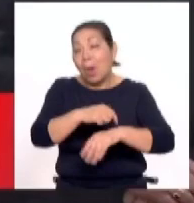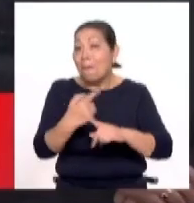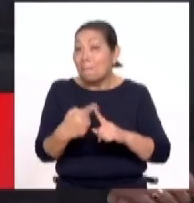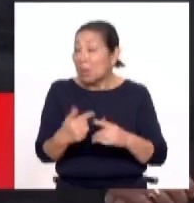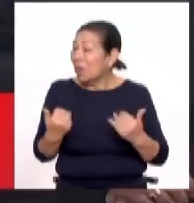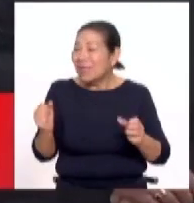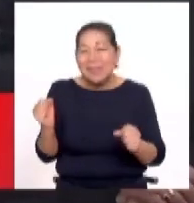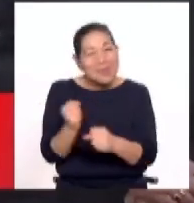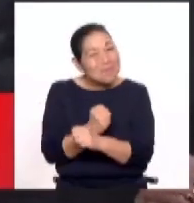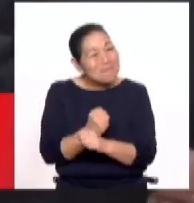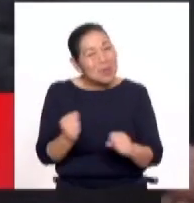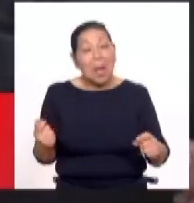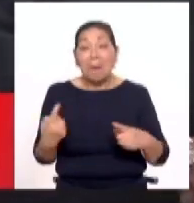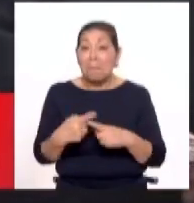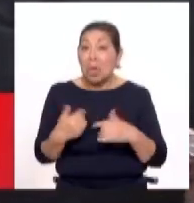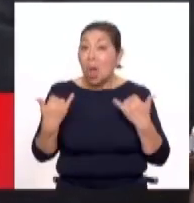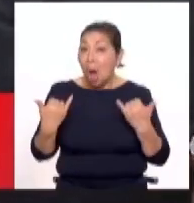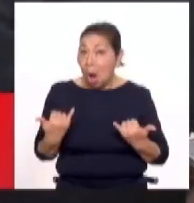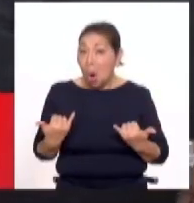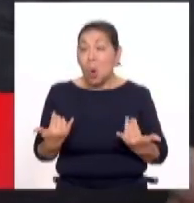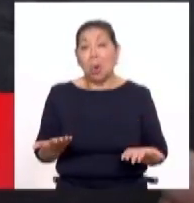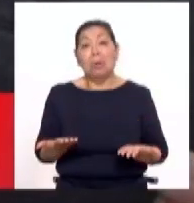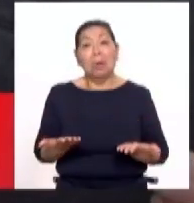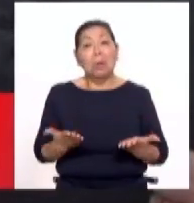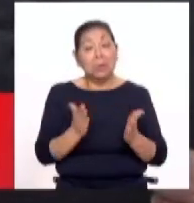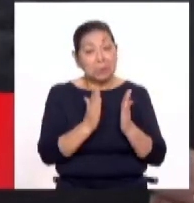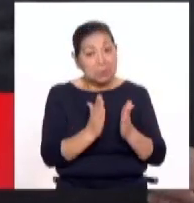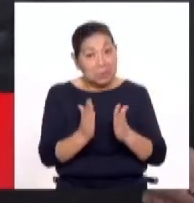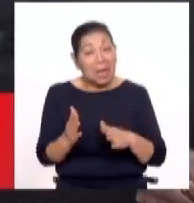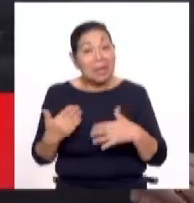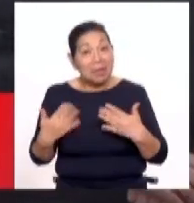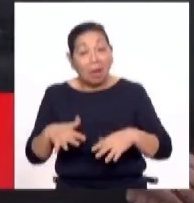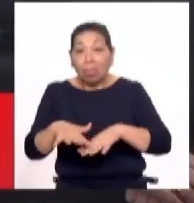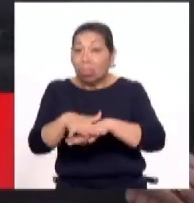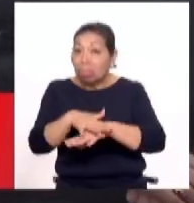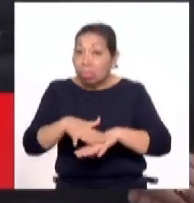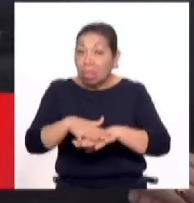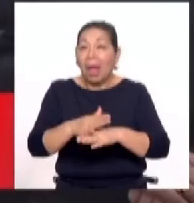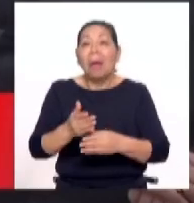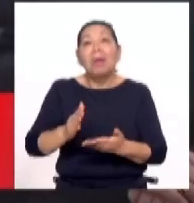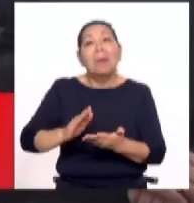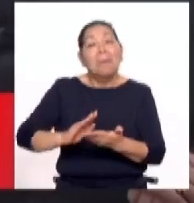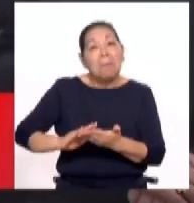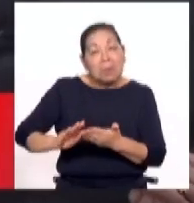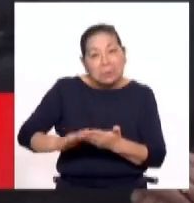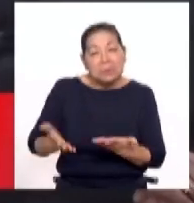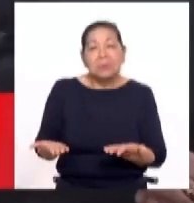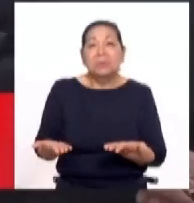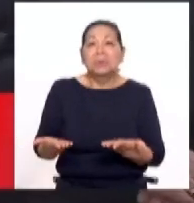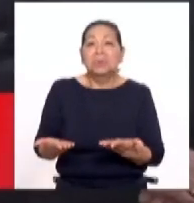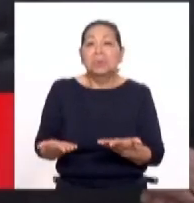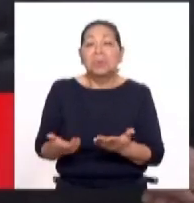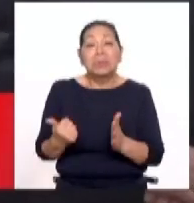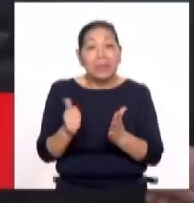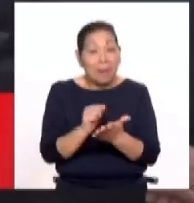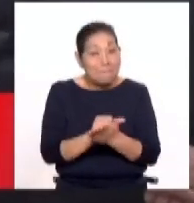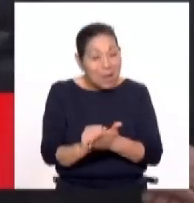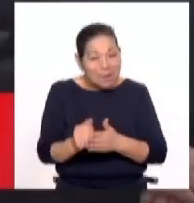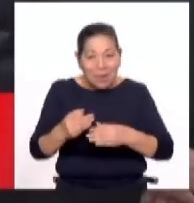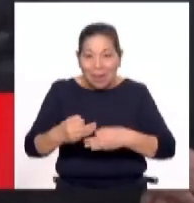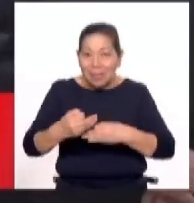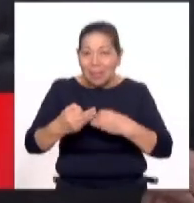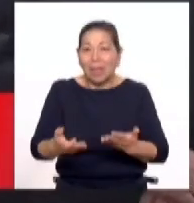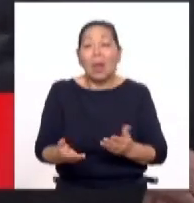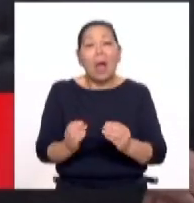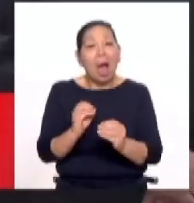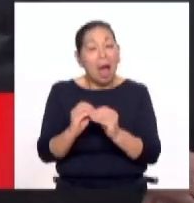era imposible. Pero todas estas medidas que se han adoptado, como la amnistía de, por 6 meses,